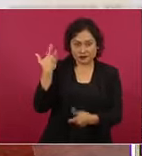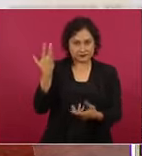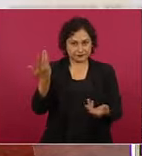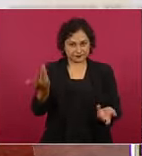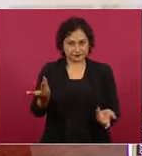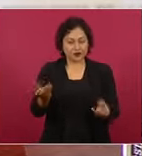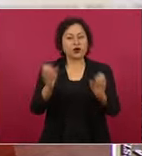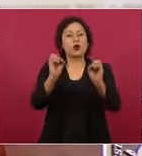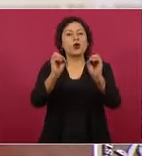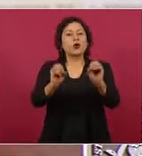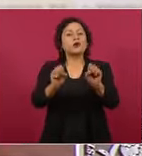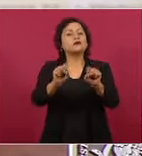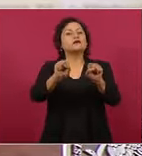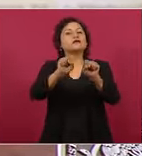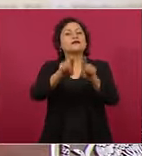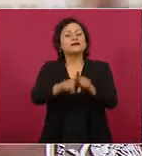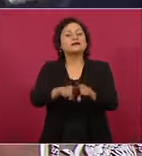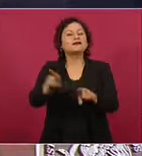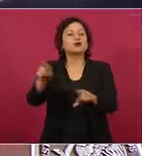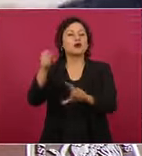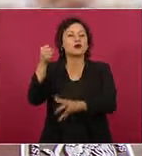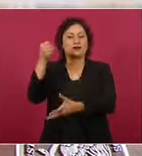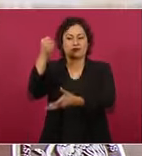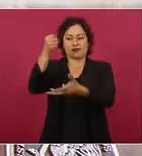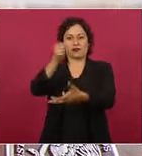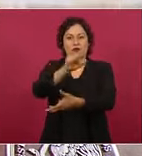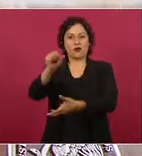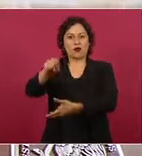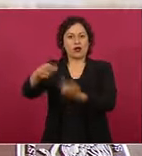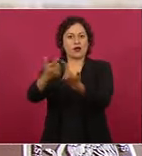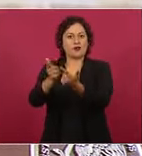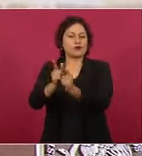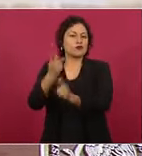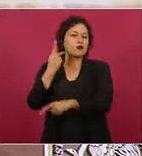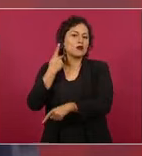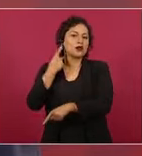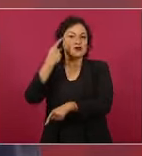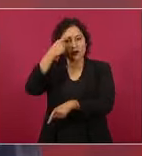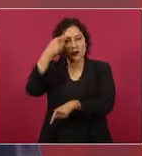las campañas, esto que estamos viendo